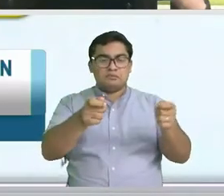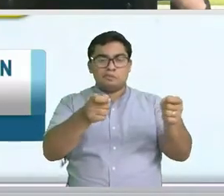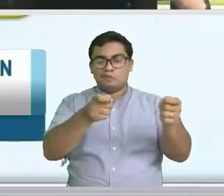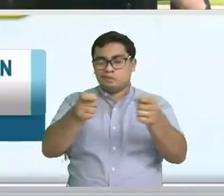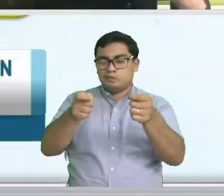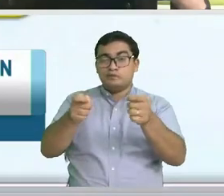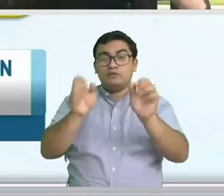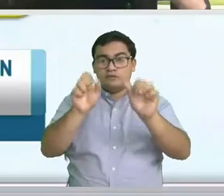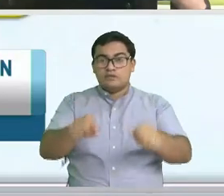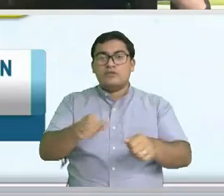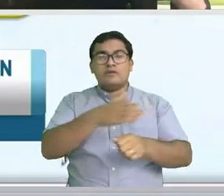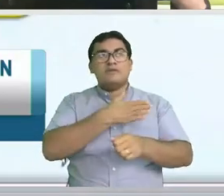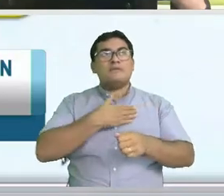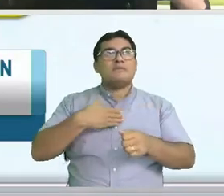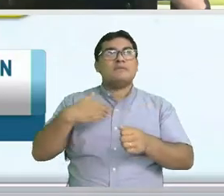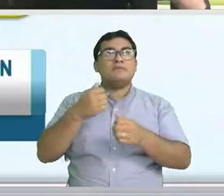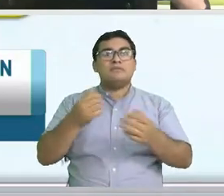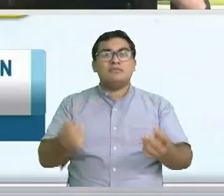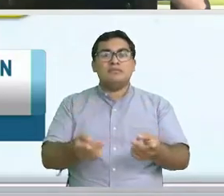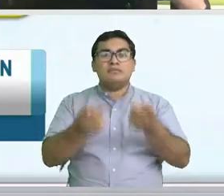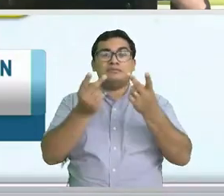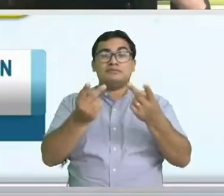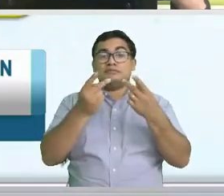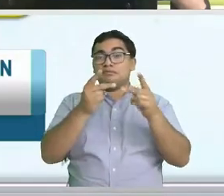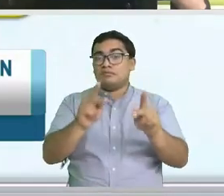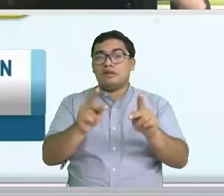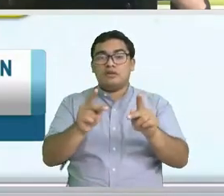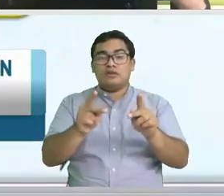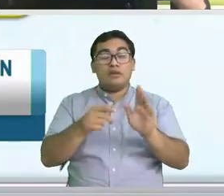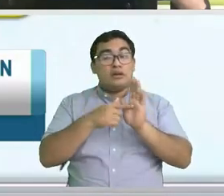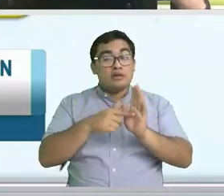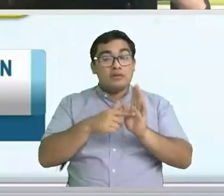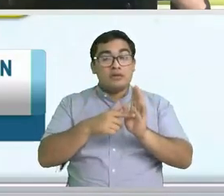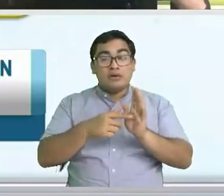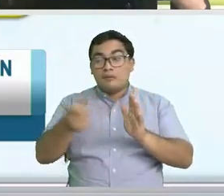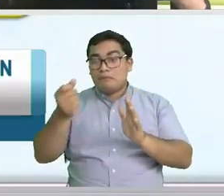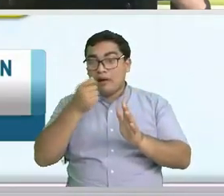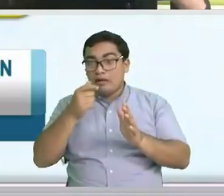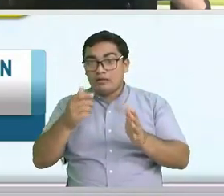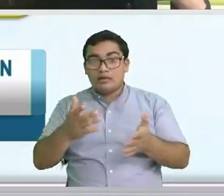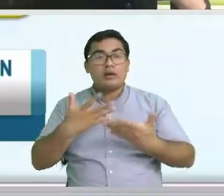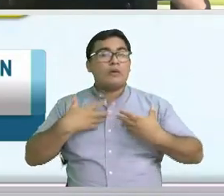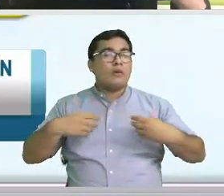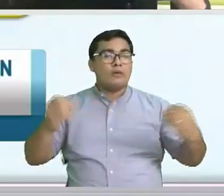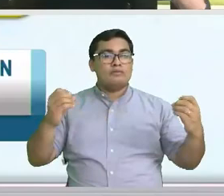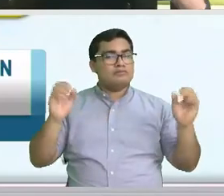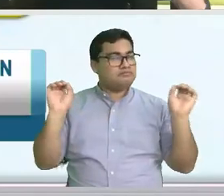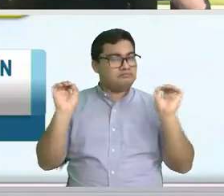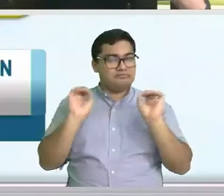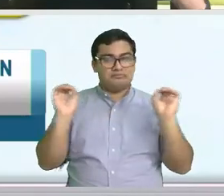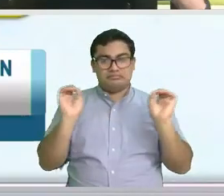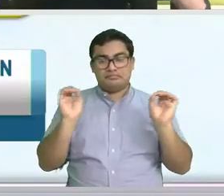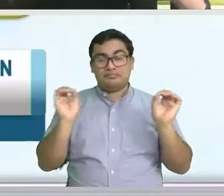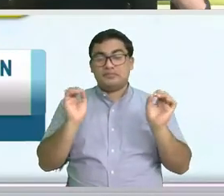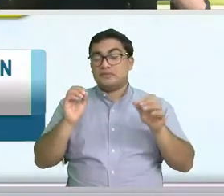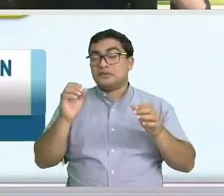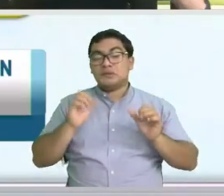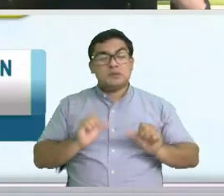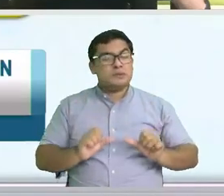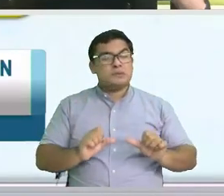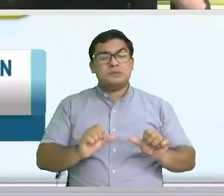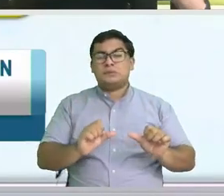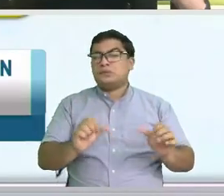podemos controlarlo y podemos mejorar la calidad de vida, pero no tiene cura, ¿verdad? Es una condición que vive con el